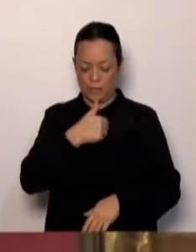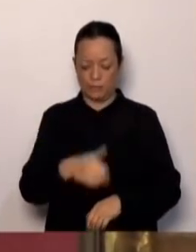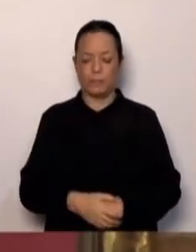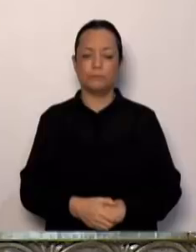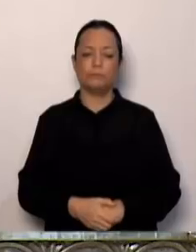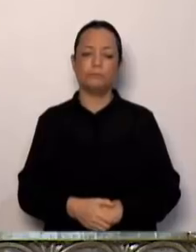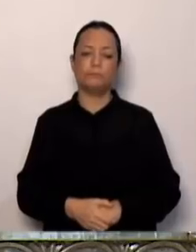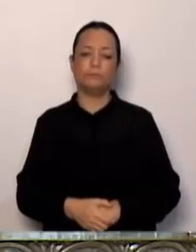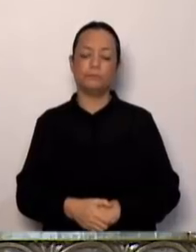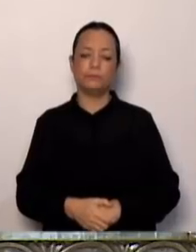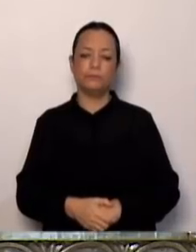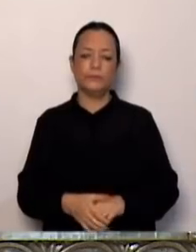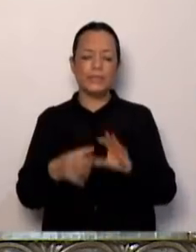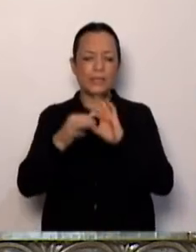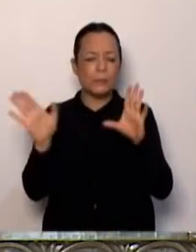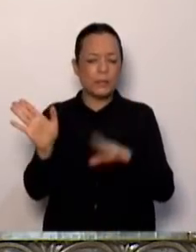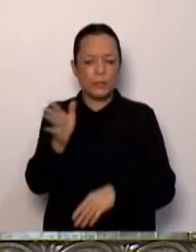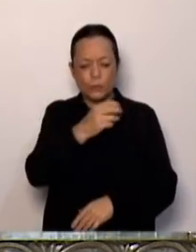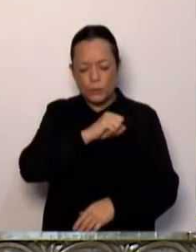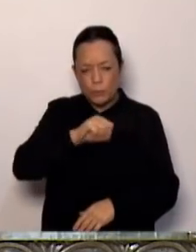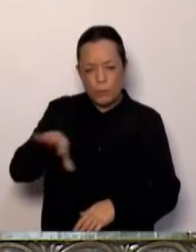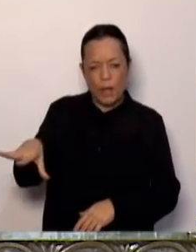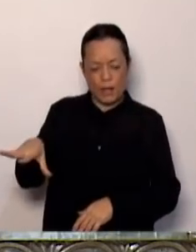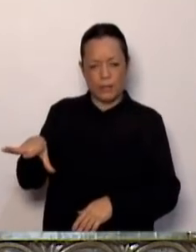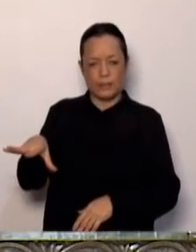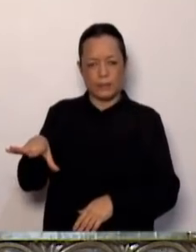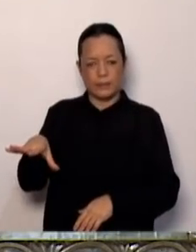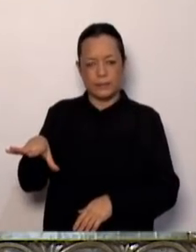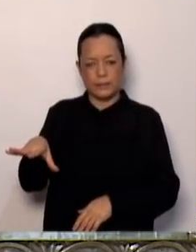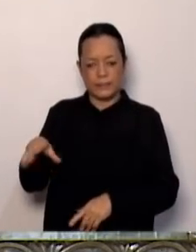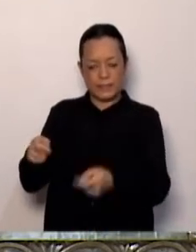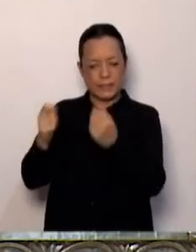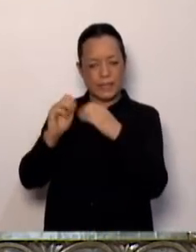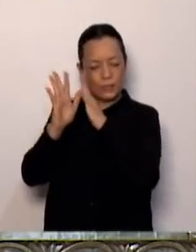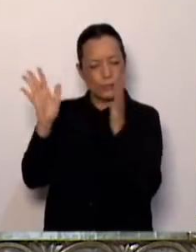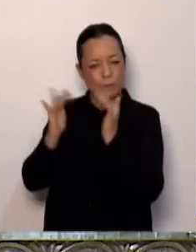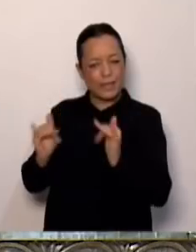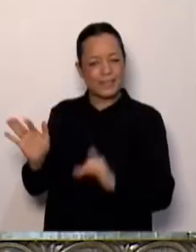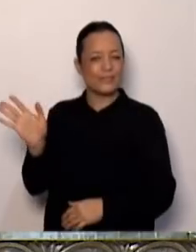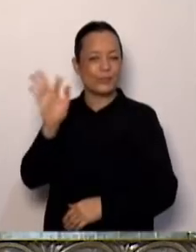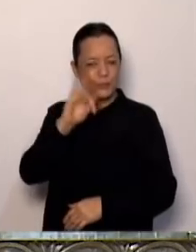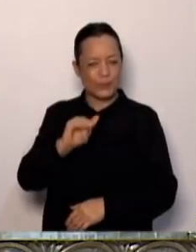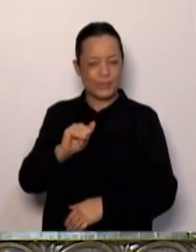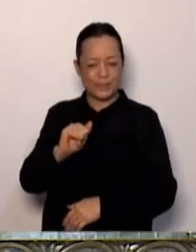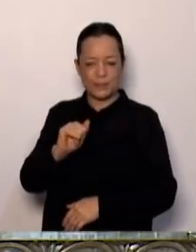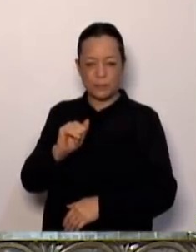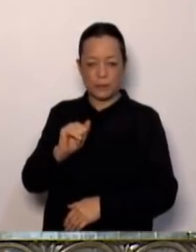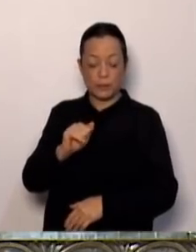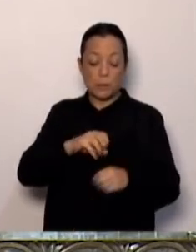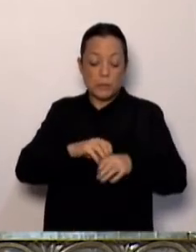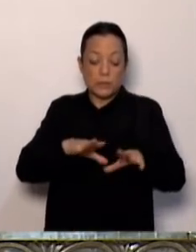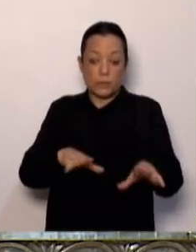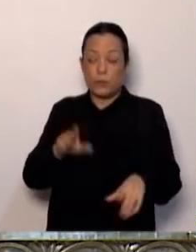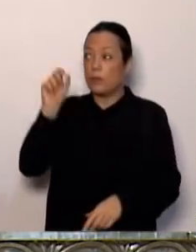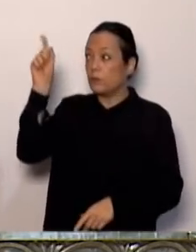mal. Líbranos, Señor, de todos los males, concédenos la paz en nuestros días, para que, ayudados por tu